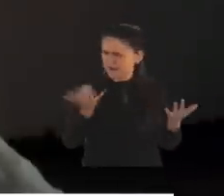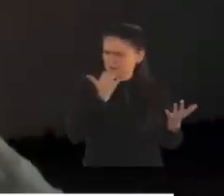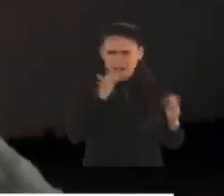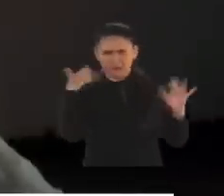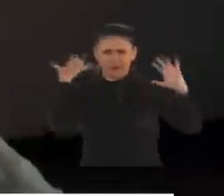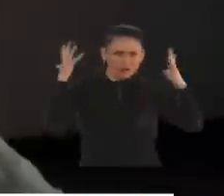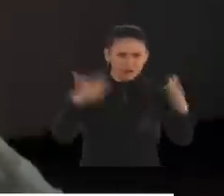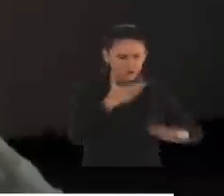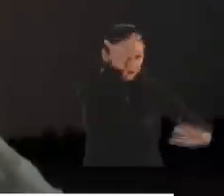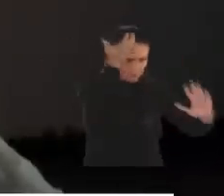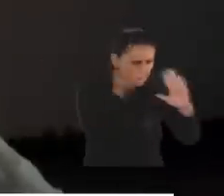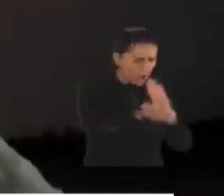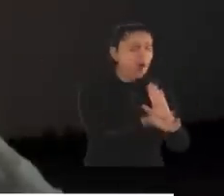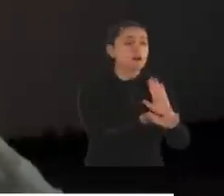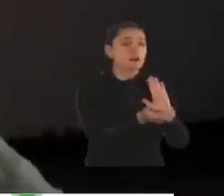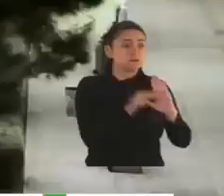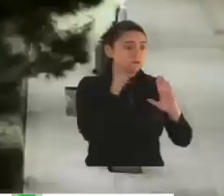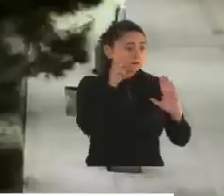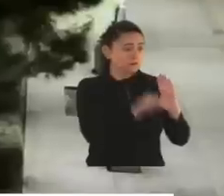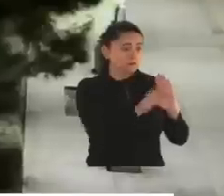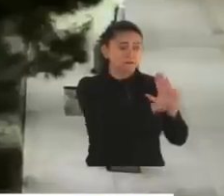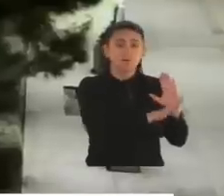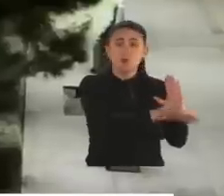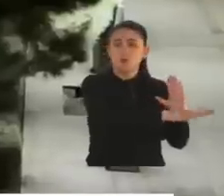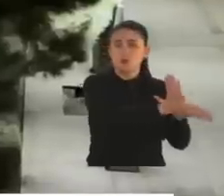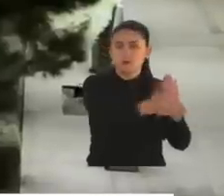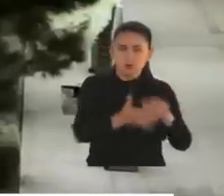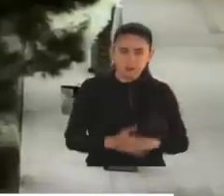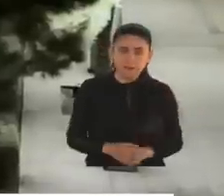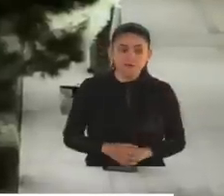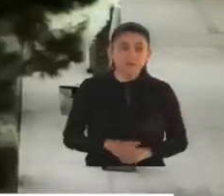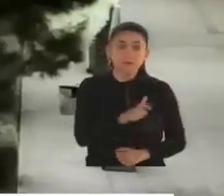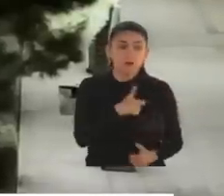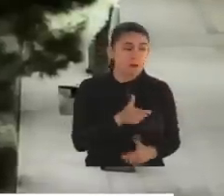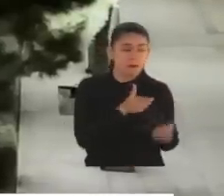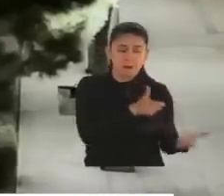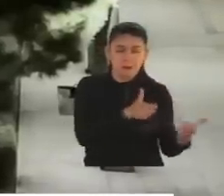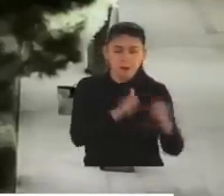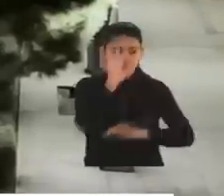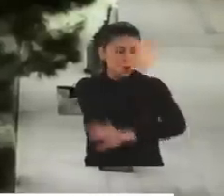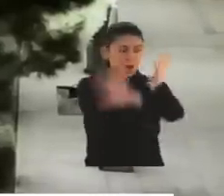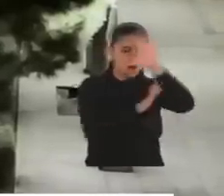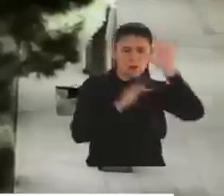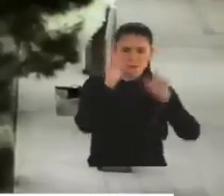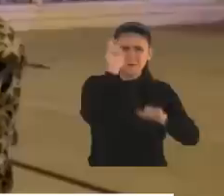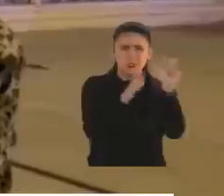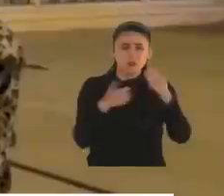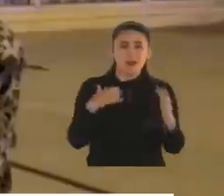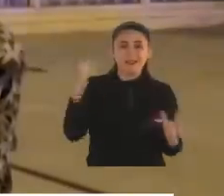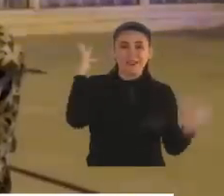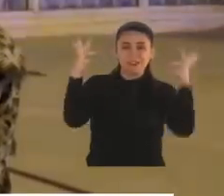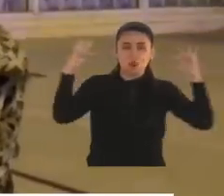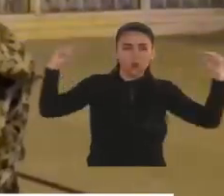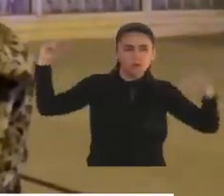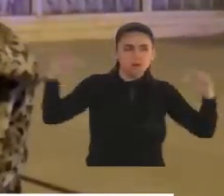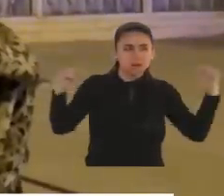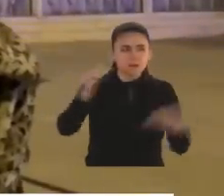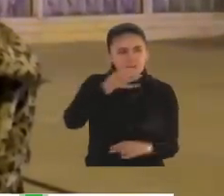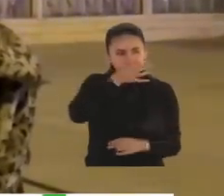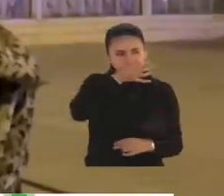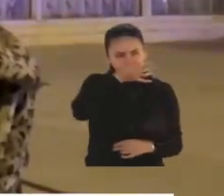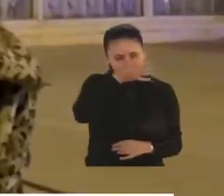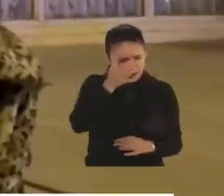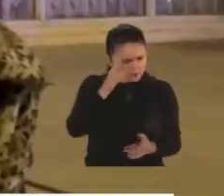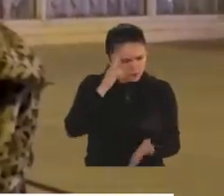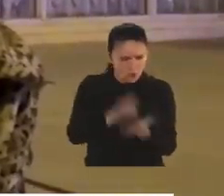lugar y encontraron a más víctimas. En medio de los disparos, la confusión se apoderó de los testigos. Tenía mis